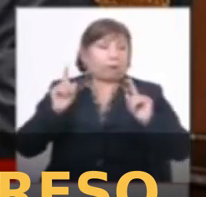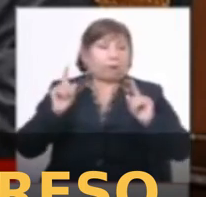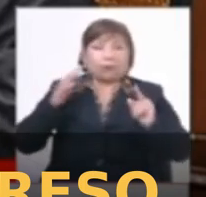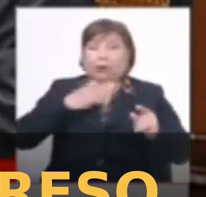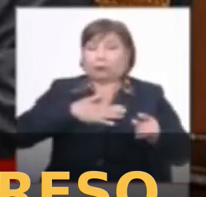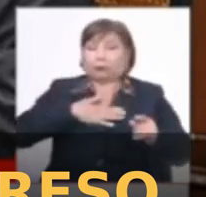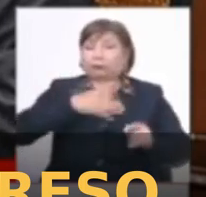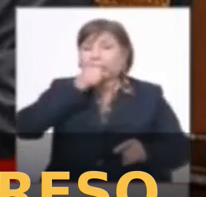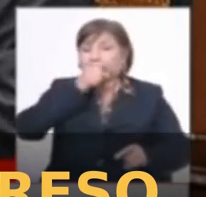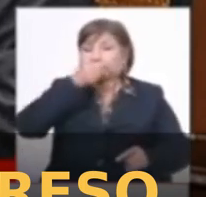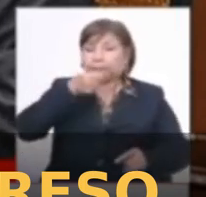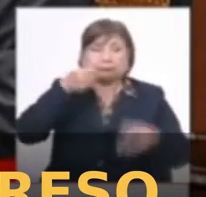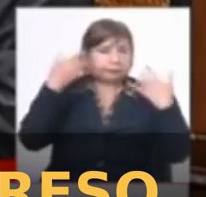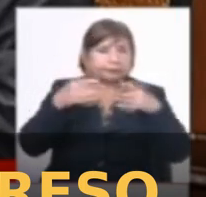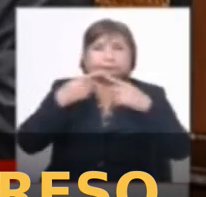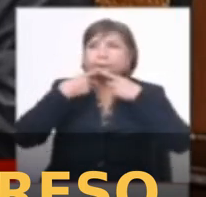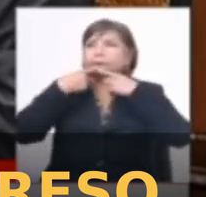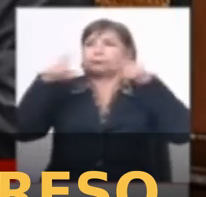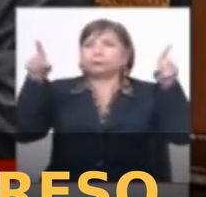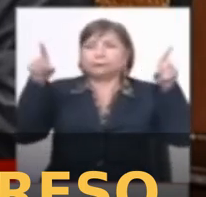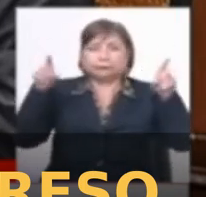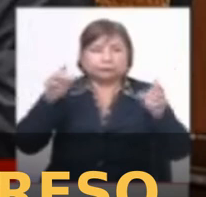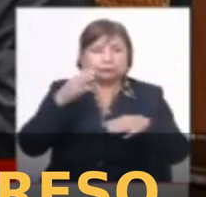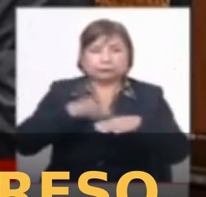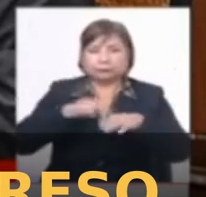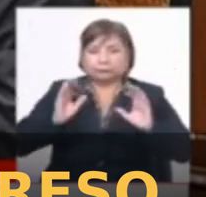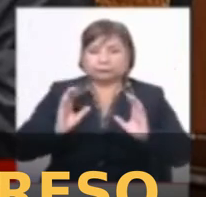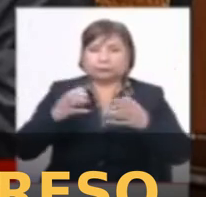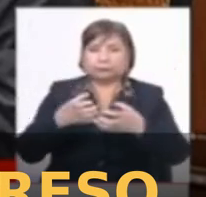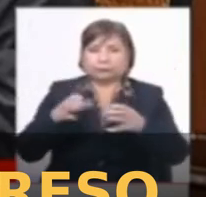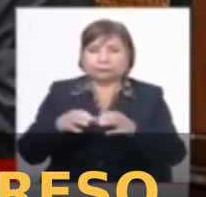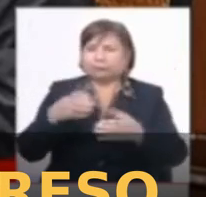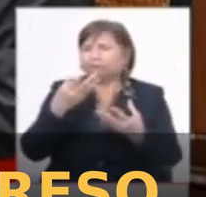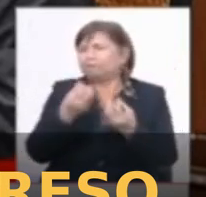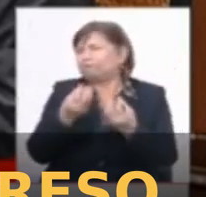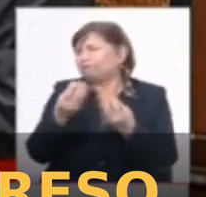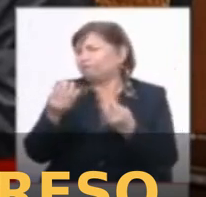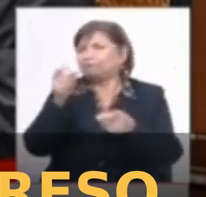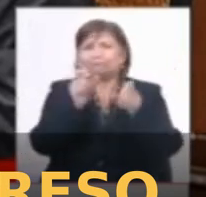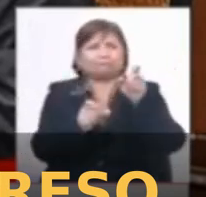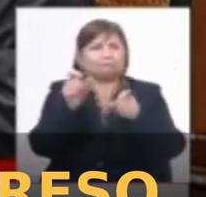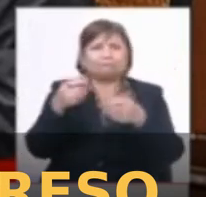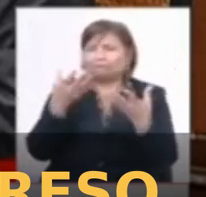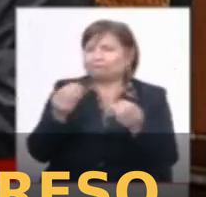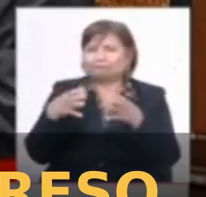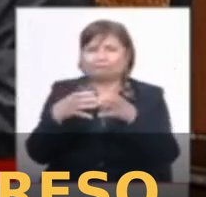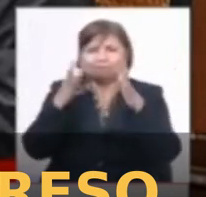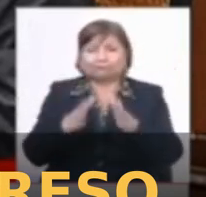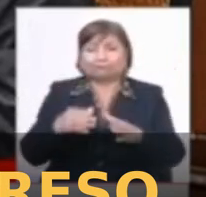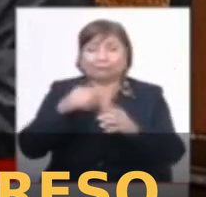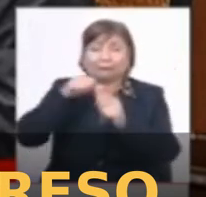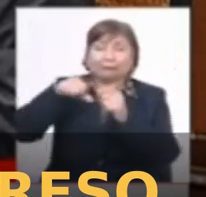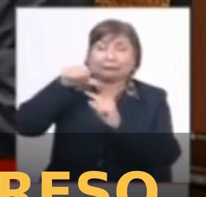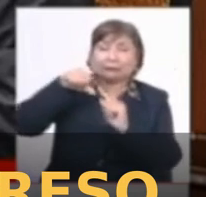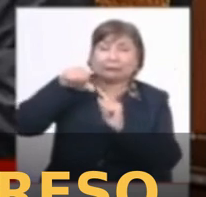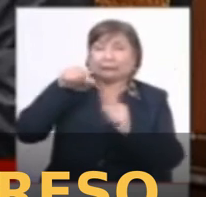de mis declaraciones que ya son públicas, dentro del Congreso de la República hay muchas personas o muchos congresistas que están